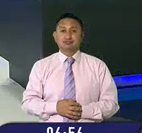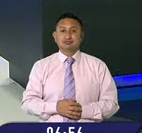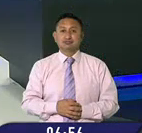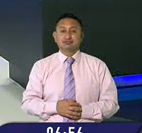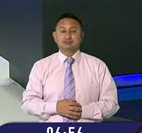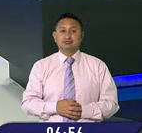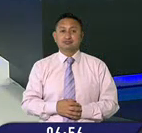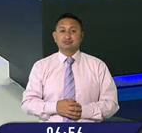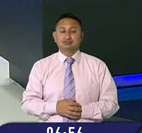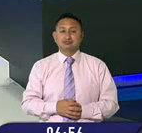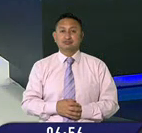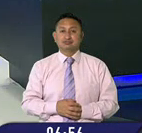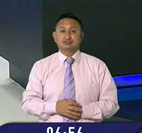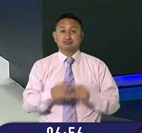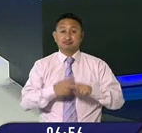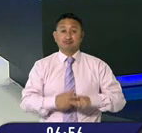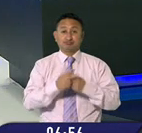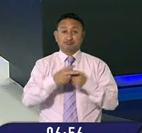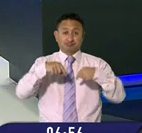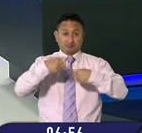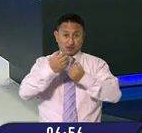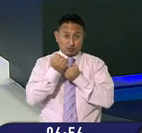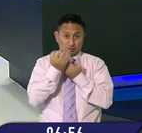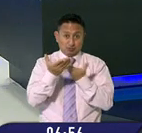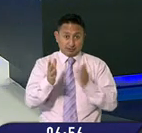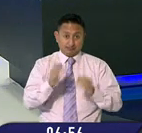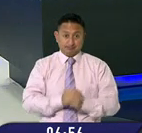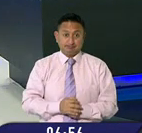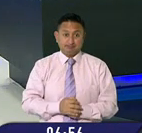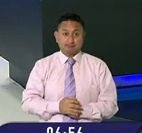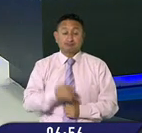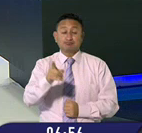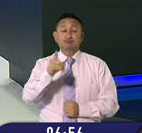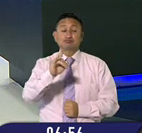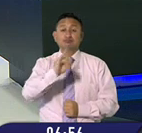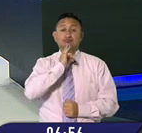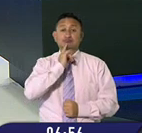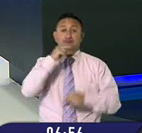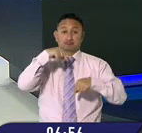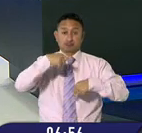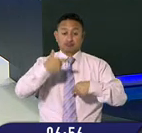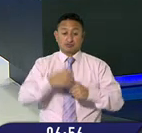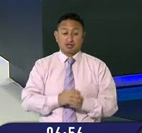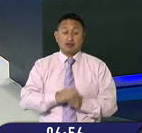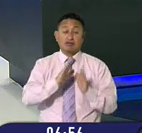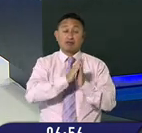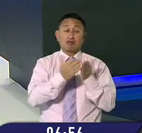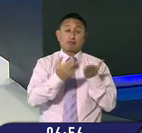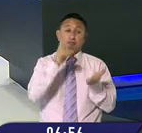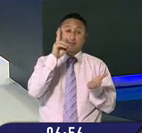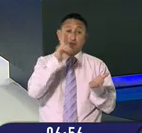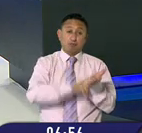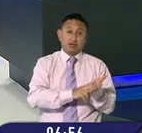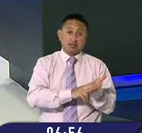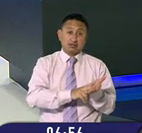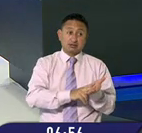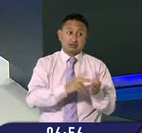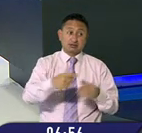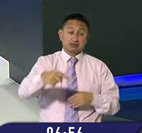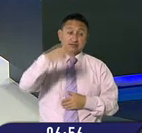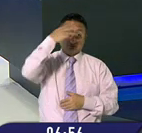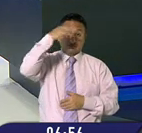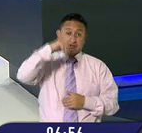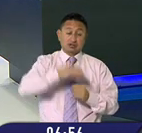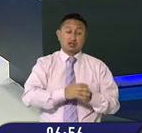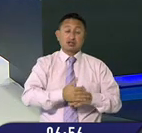Arrancamos de inmediato con las noticias y les contamos que Estados Unidos anunció la revocatoria de varias visas de no inmigrantes a jueces y